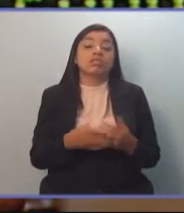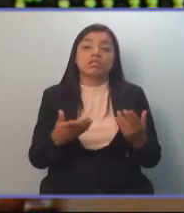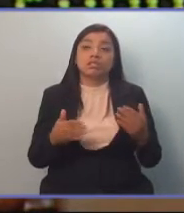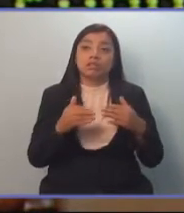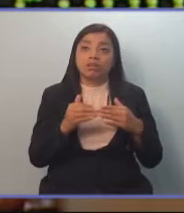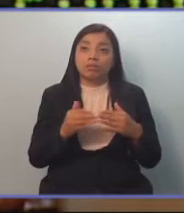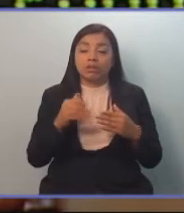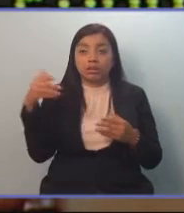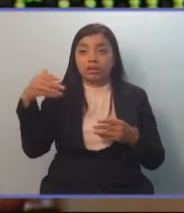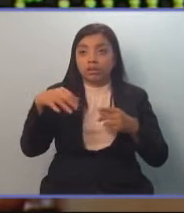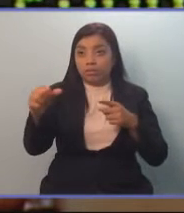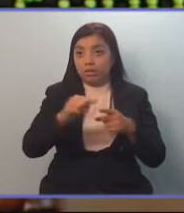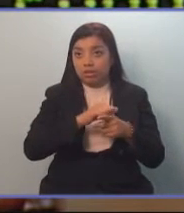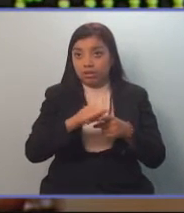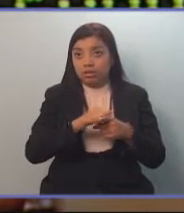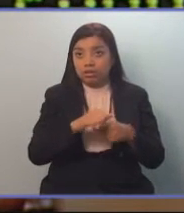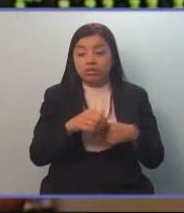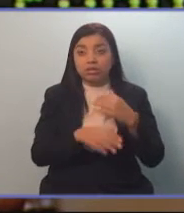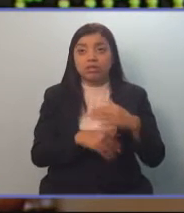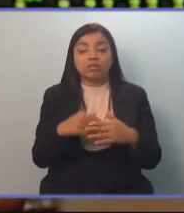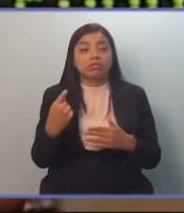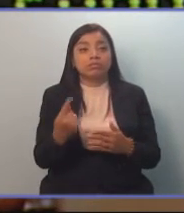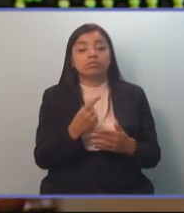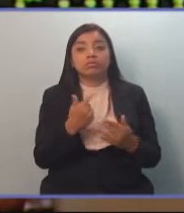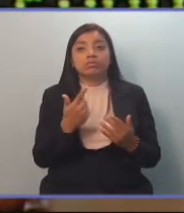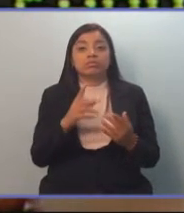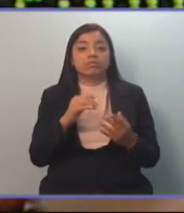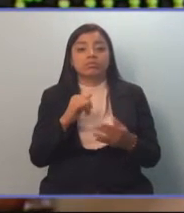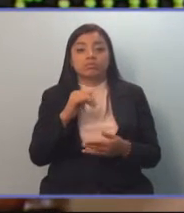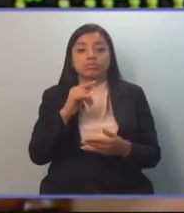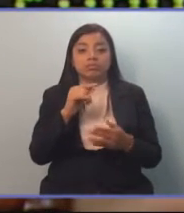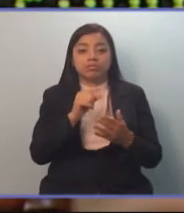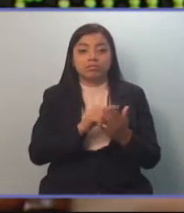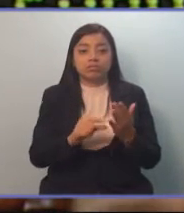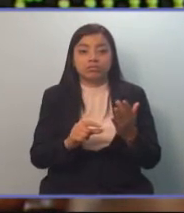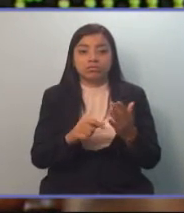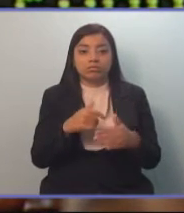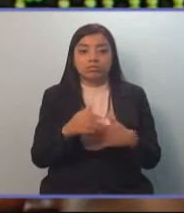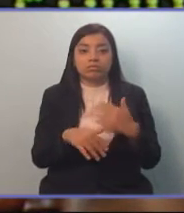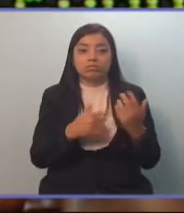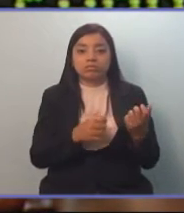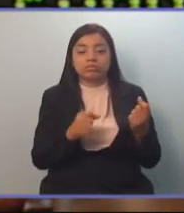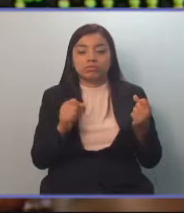las capacitaciones dadas a los mencionados en el inciso anterior serán